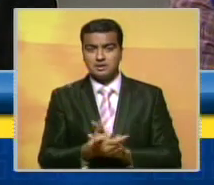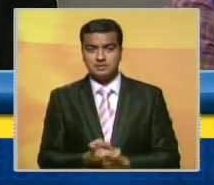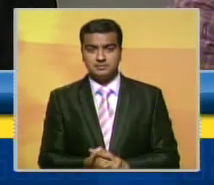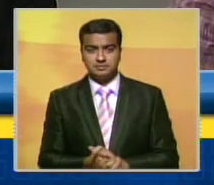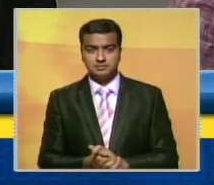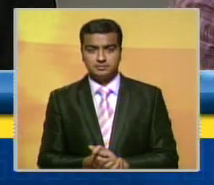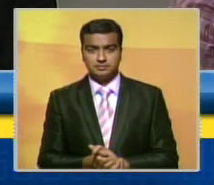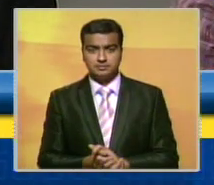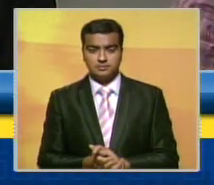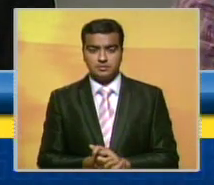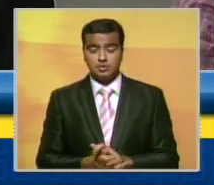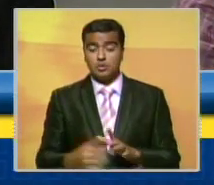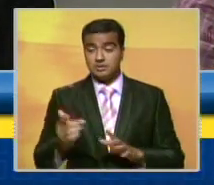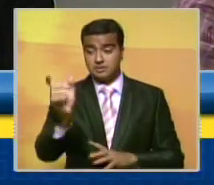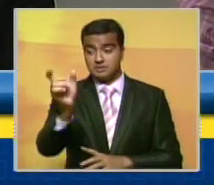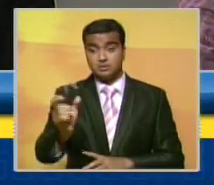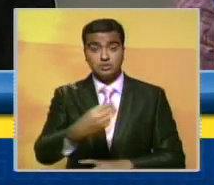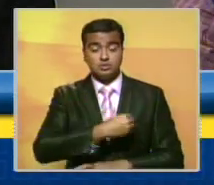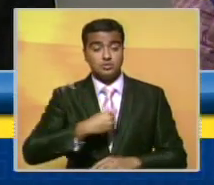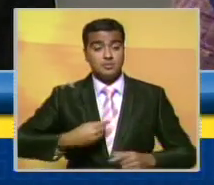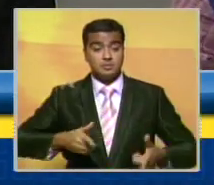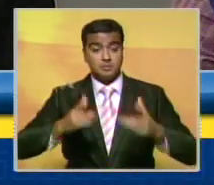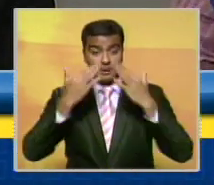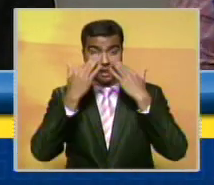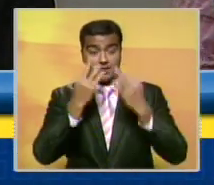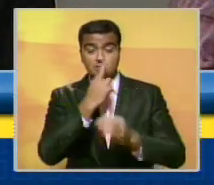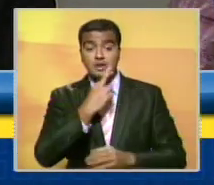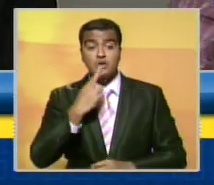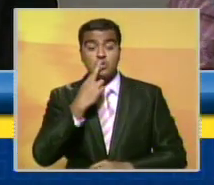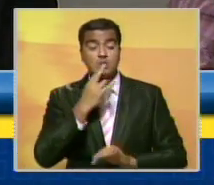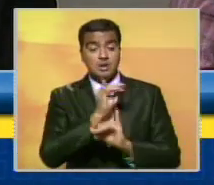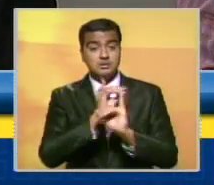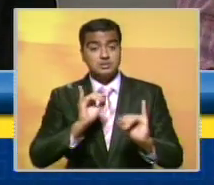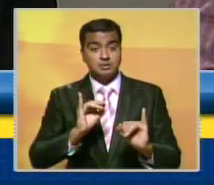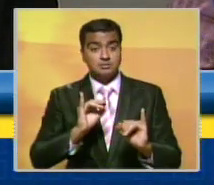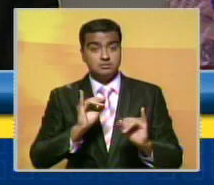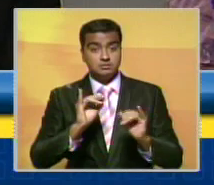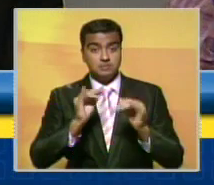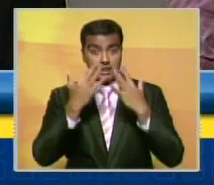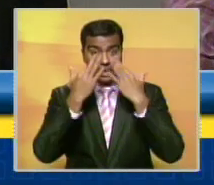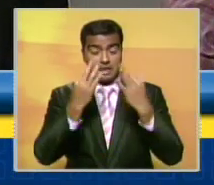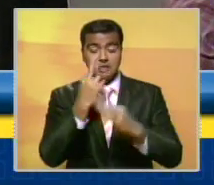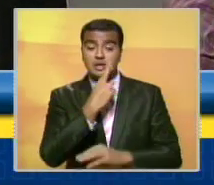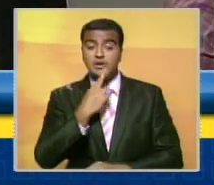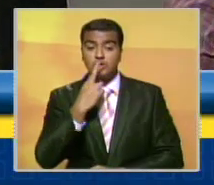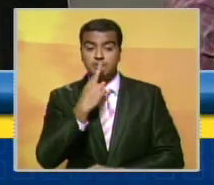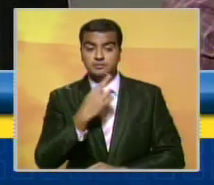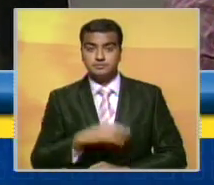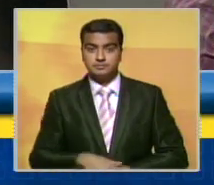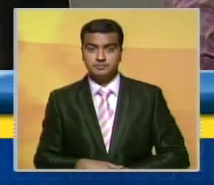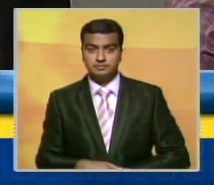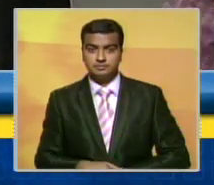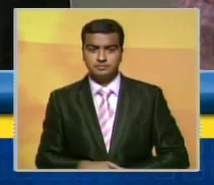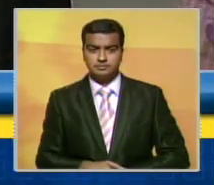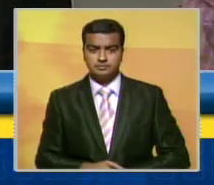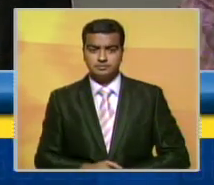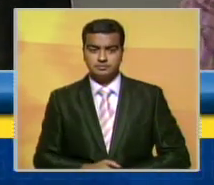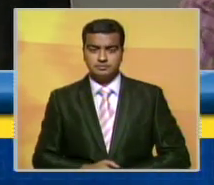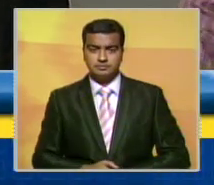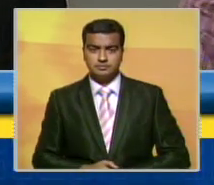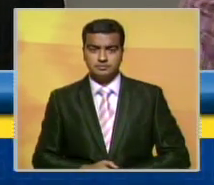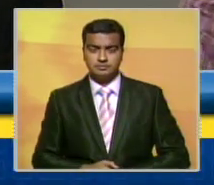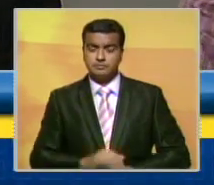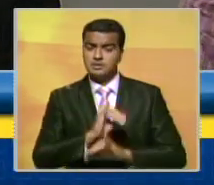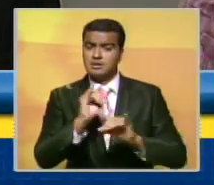incluso contra ella solicitamos el alerta roja ya está colocado en el alerta rojo porque el código rojo